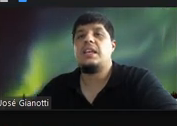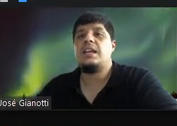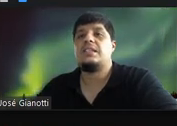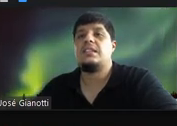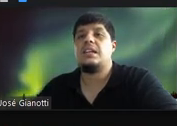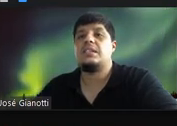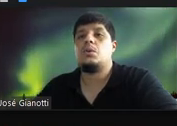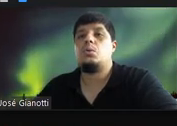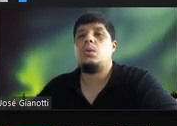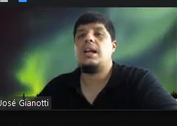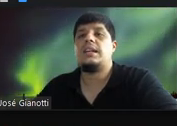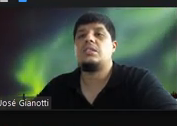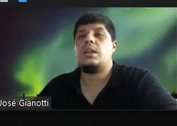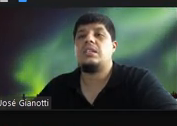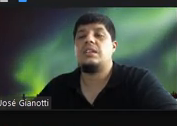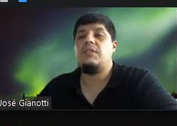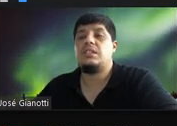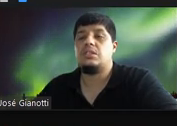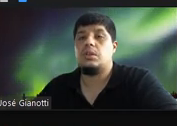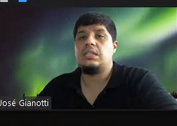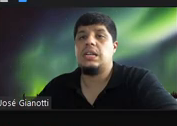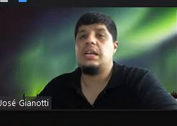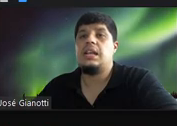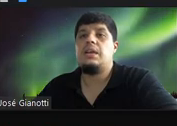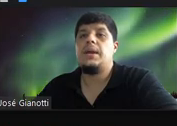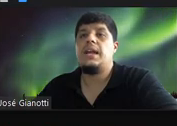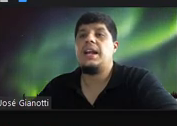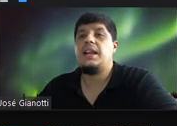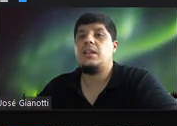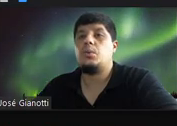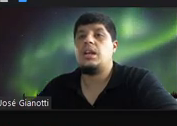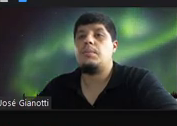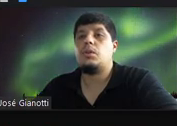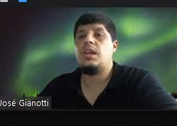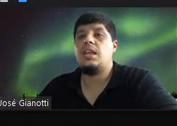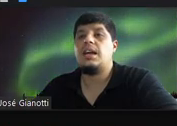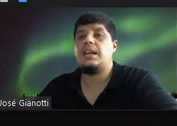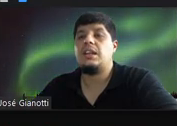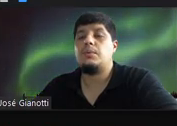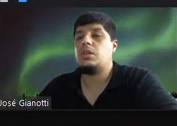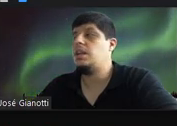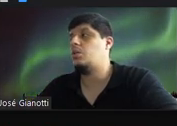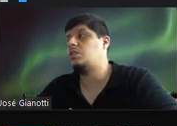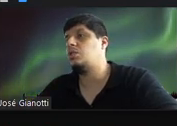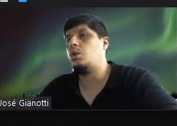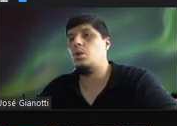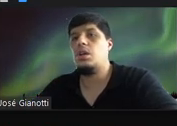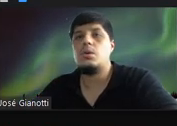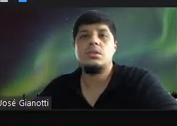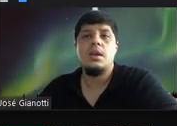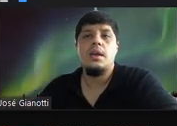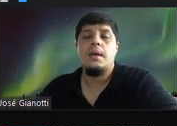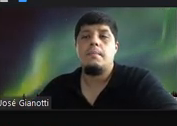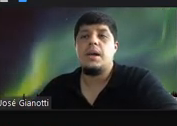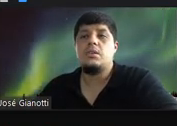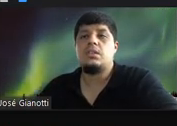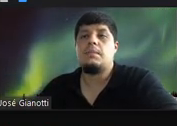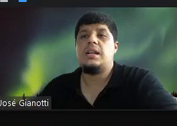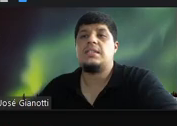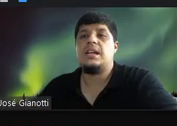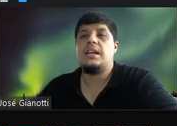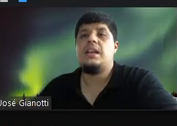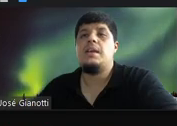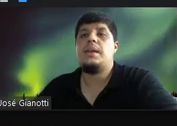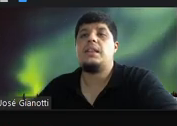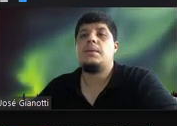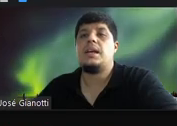Artes escénicas, enseñanza cultural, restaurantes y afines en zonas al aire libre, áreas naturales protegidas, jardines botánicos y zoológicos, baños